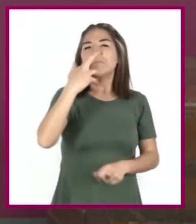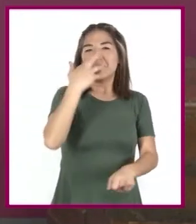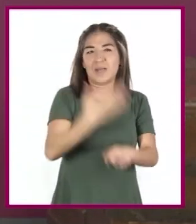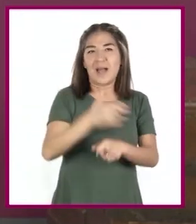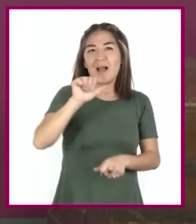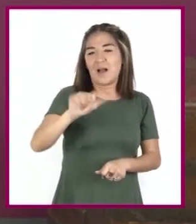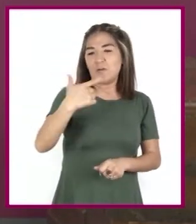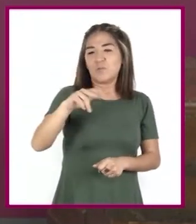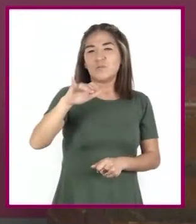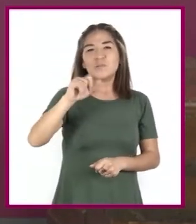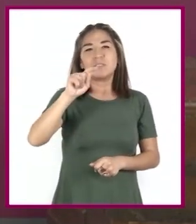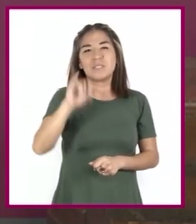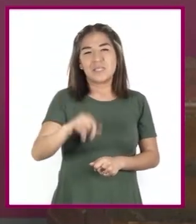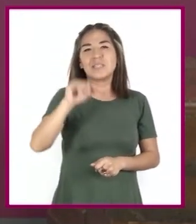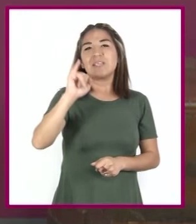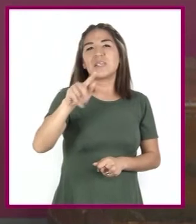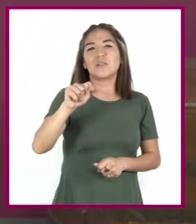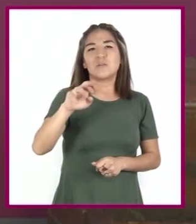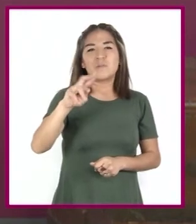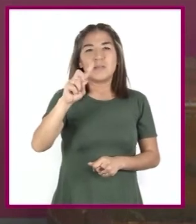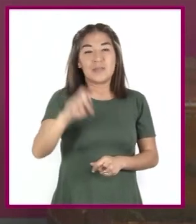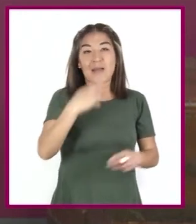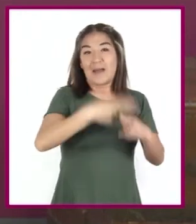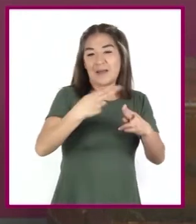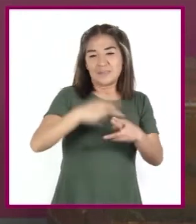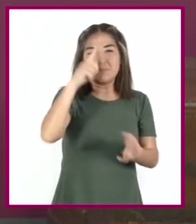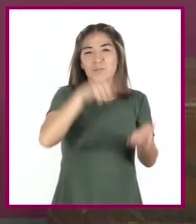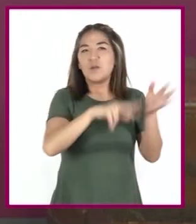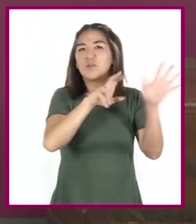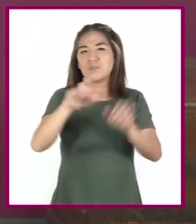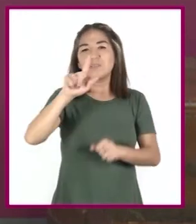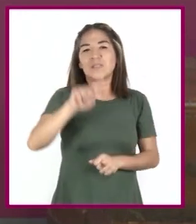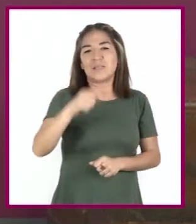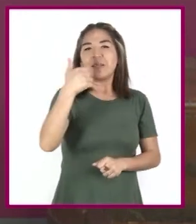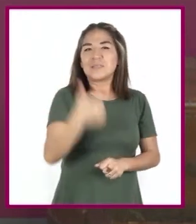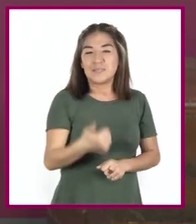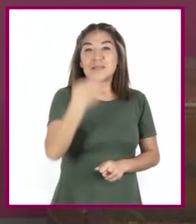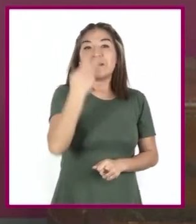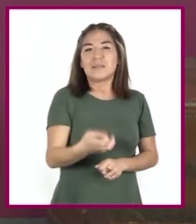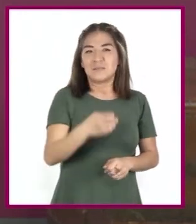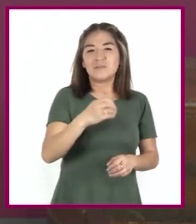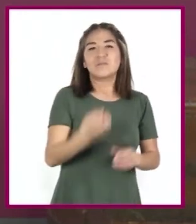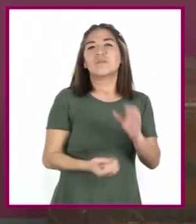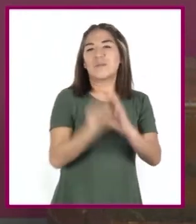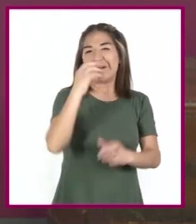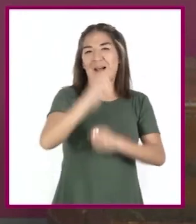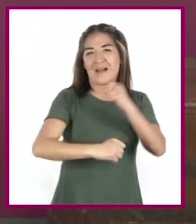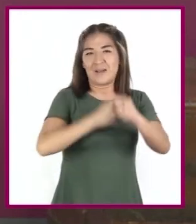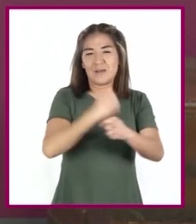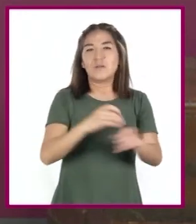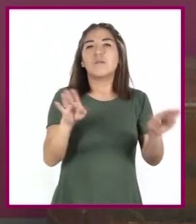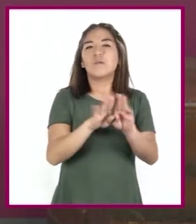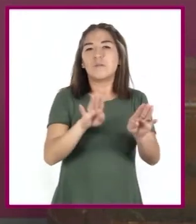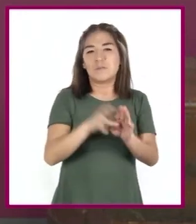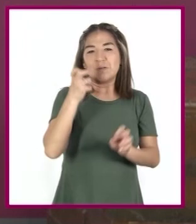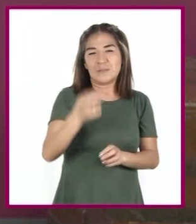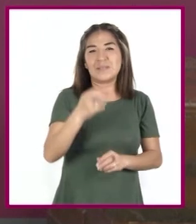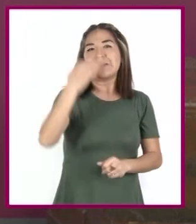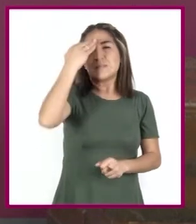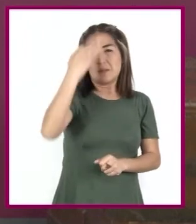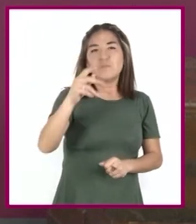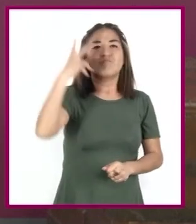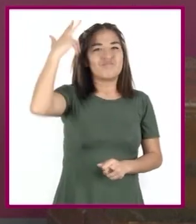de Iturbide, hasta 1876, año en que la restauración de la República daría paso al